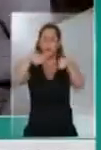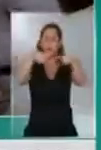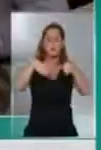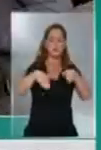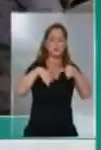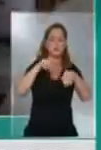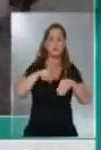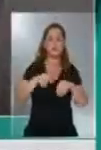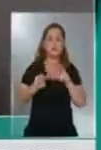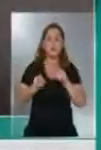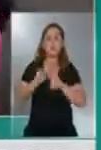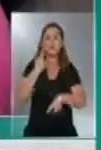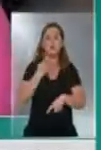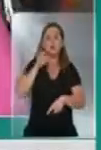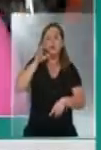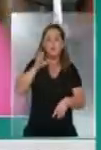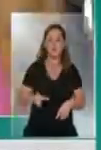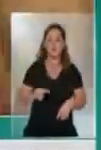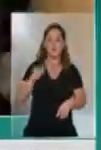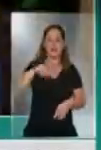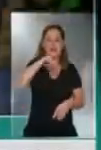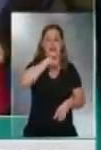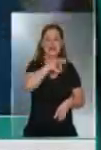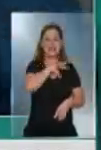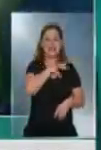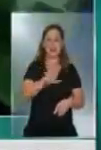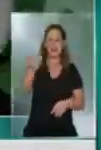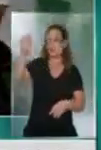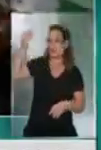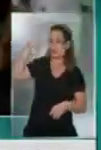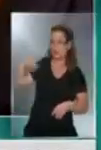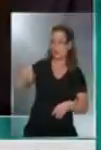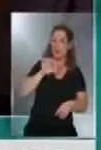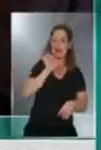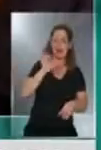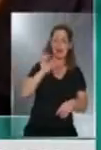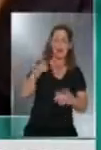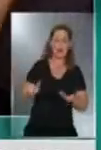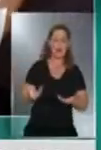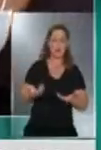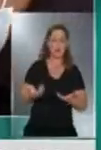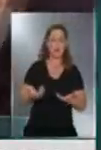se identificó por primera vez la primera semana de enero de este año.